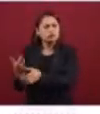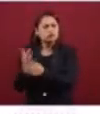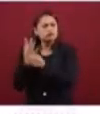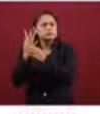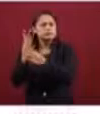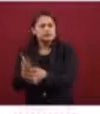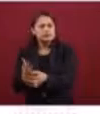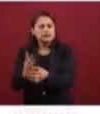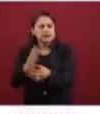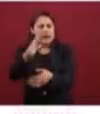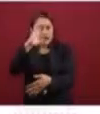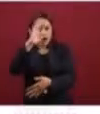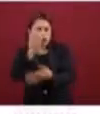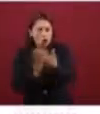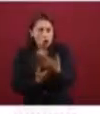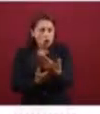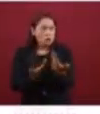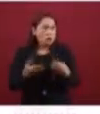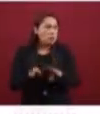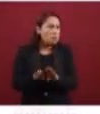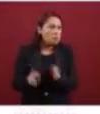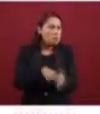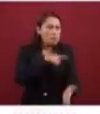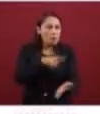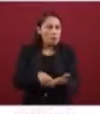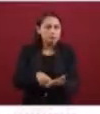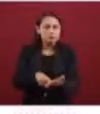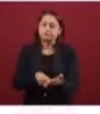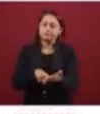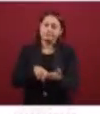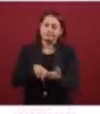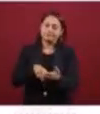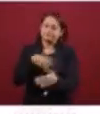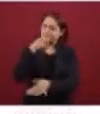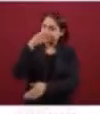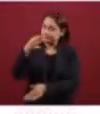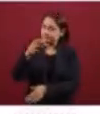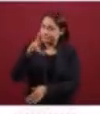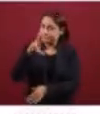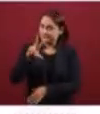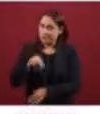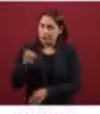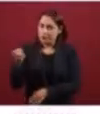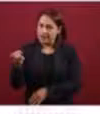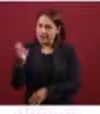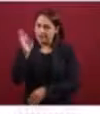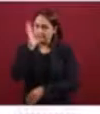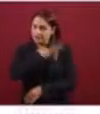o contratos de nuestros suscriptores. De ninguna manera, no es así. Eso